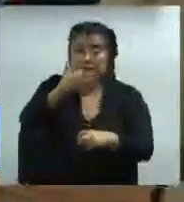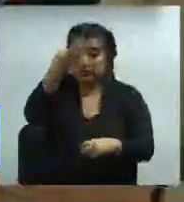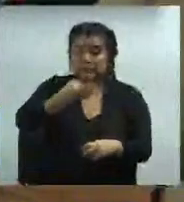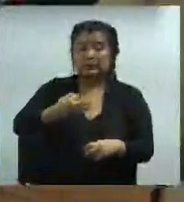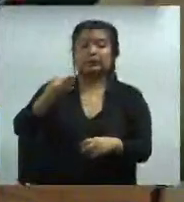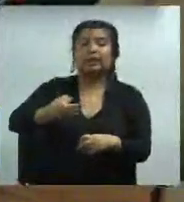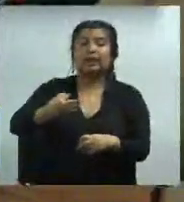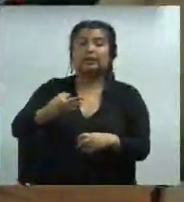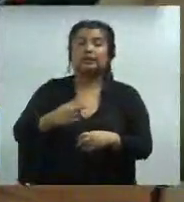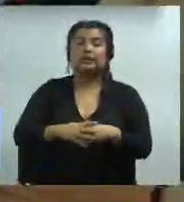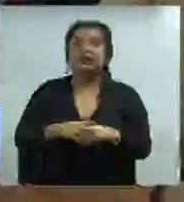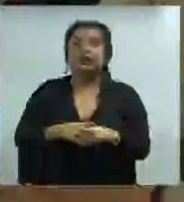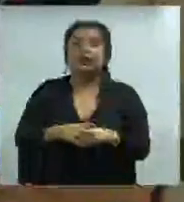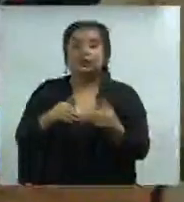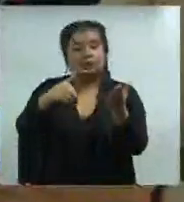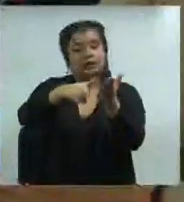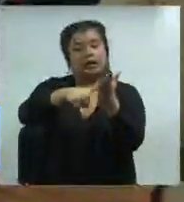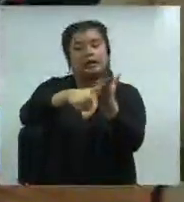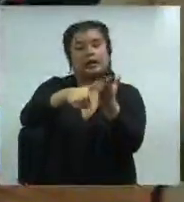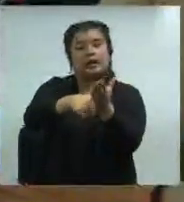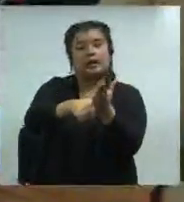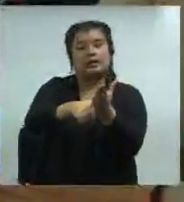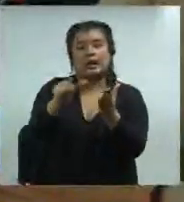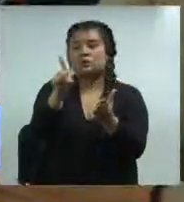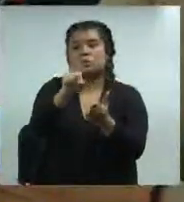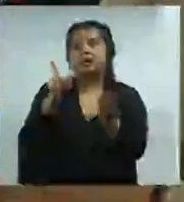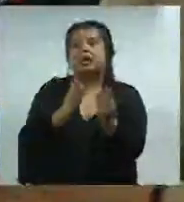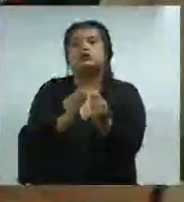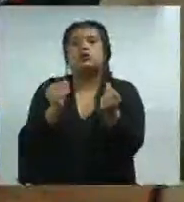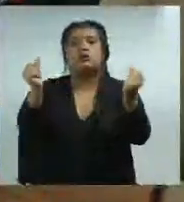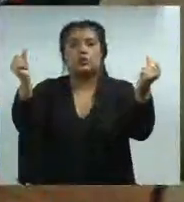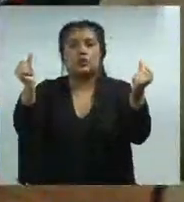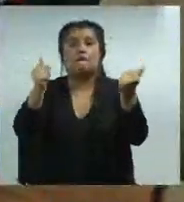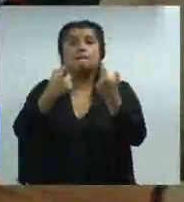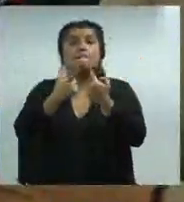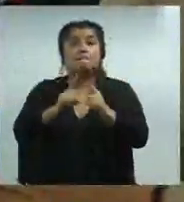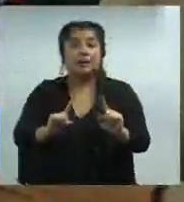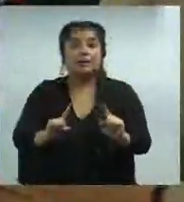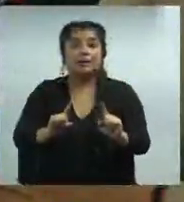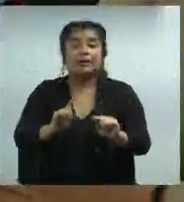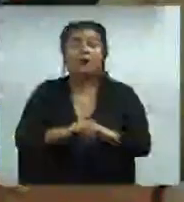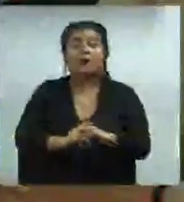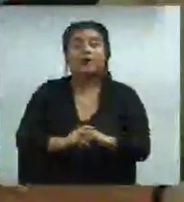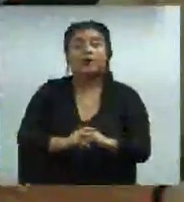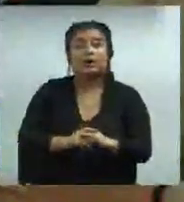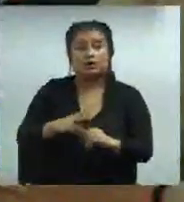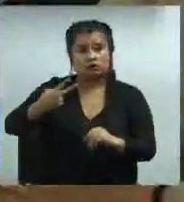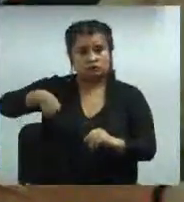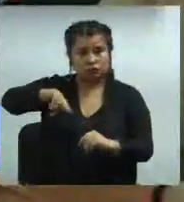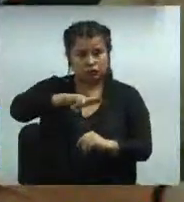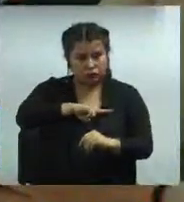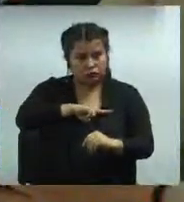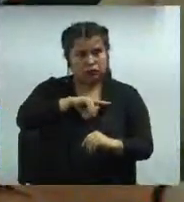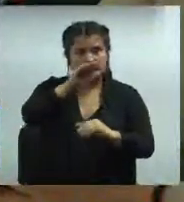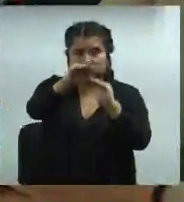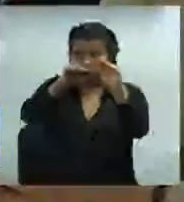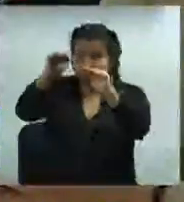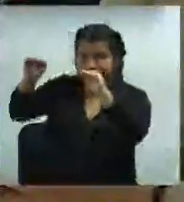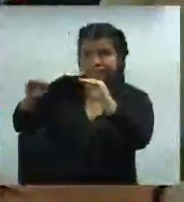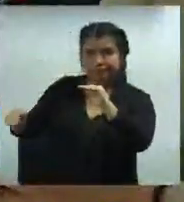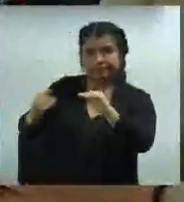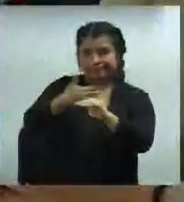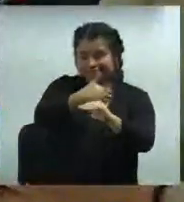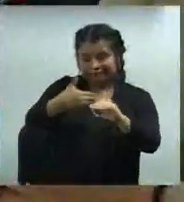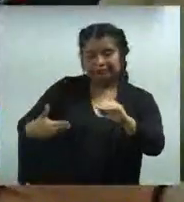que a veces una carta no es la solución, sin embargo, es el Ejecutivo el que debemos de hacerle todos los llamados y alertas